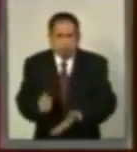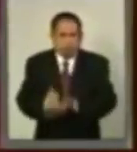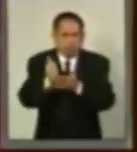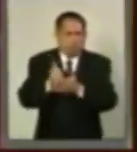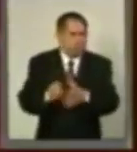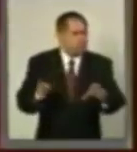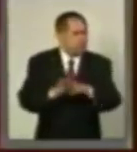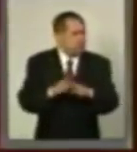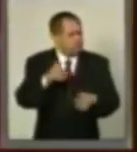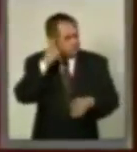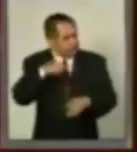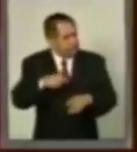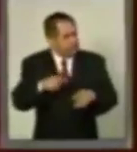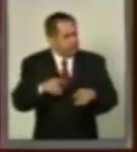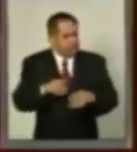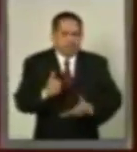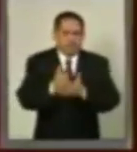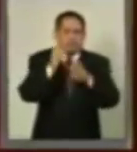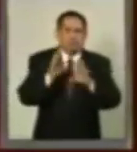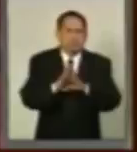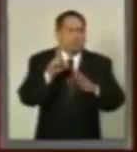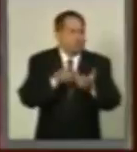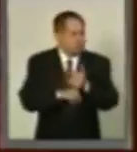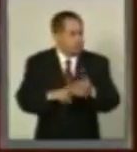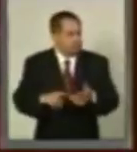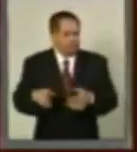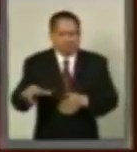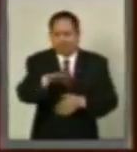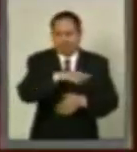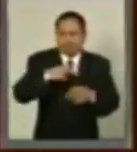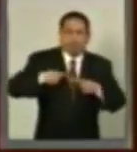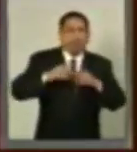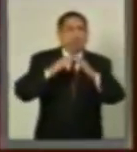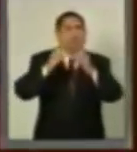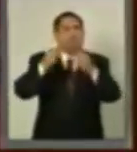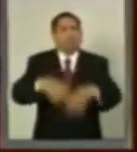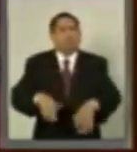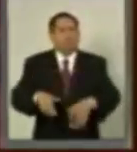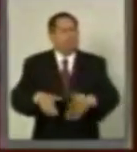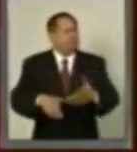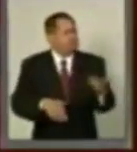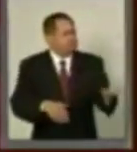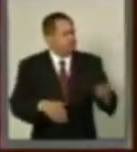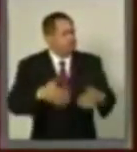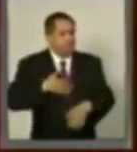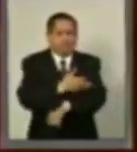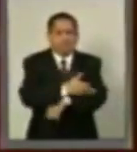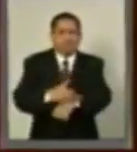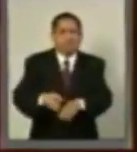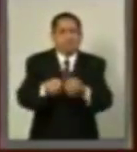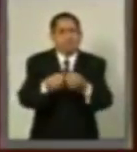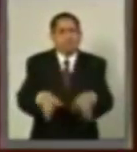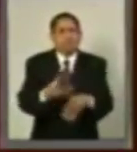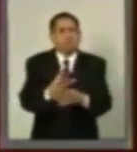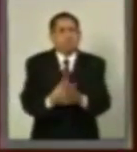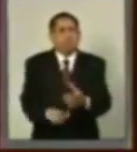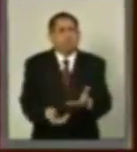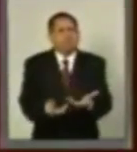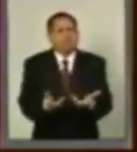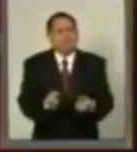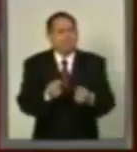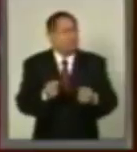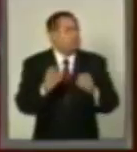ser damnificados, que significa perderlo todo, sobre todo perder familiares o